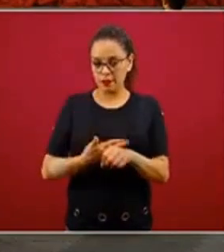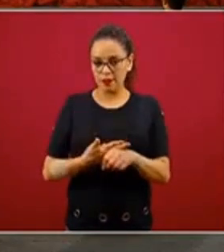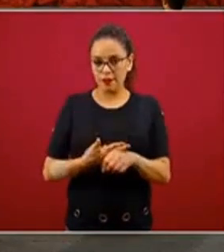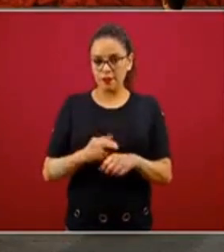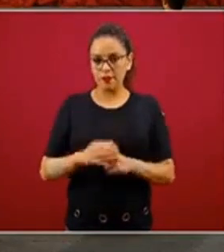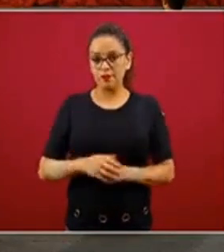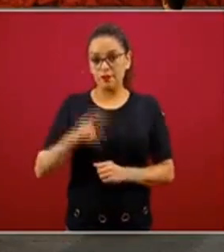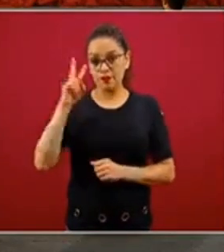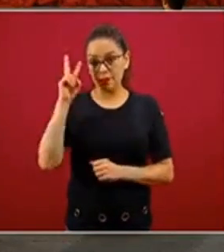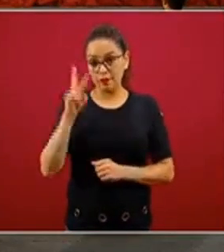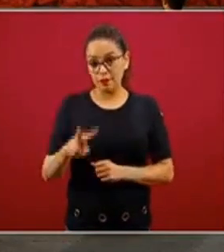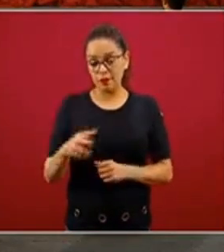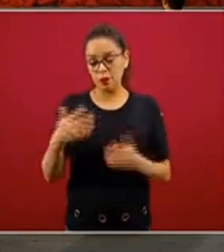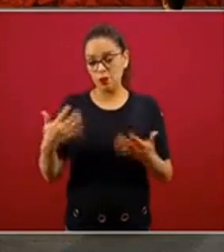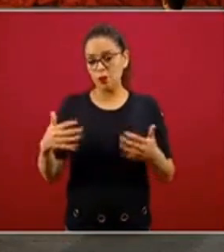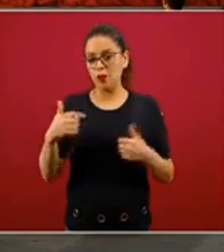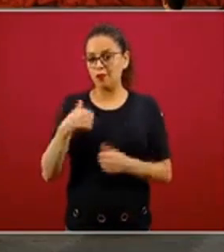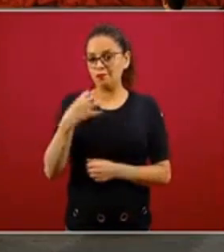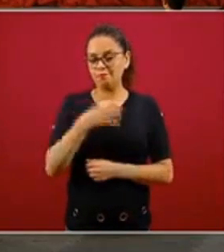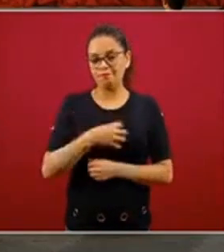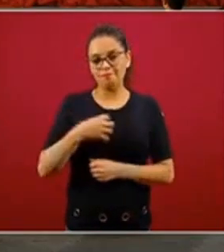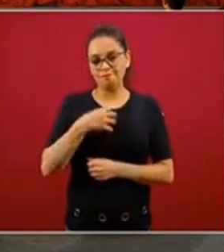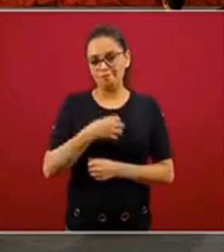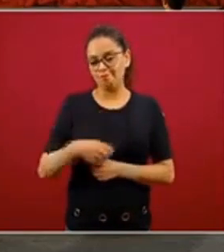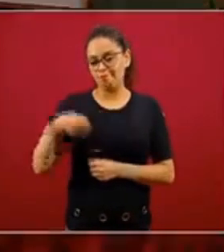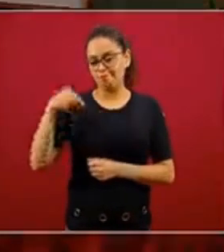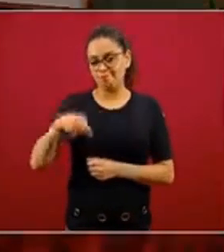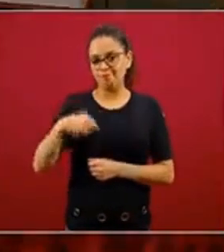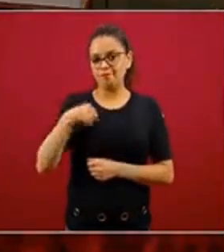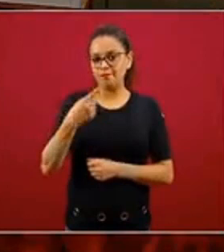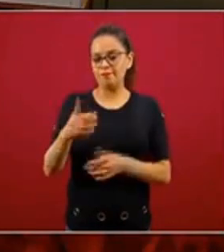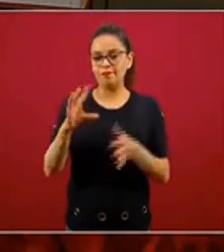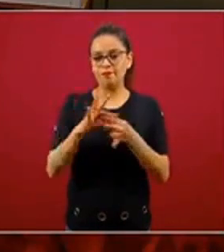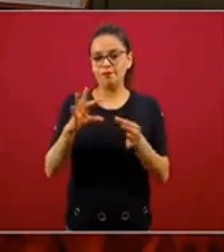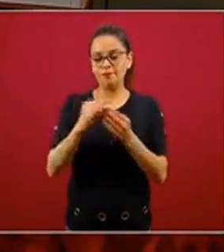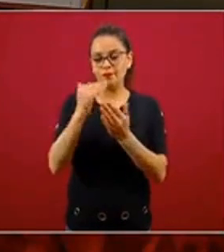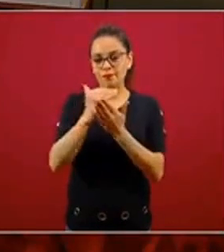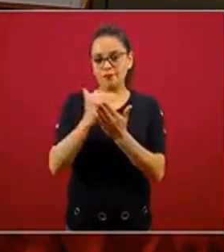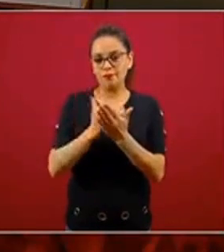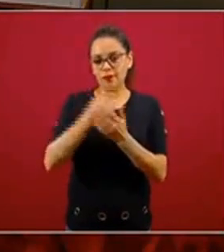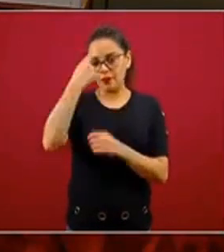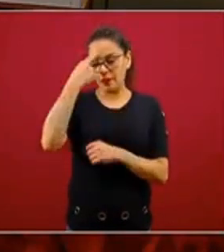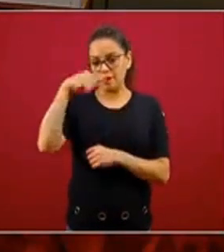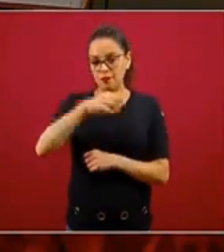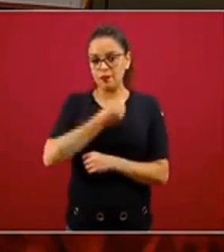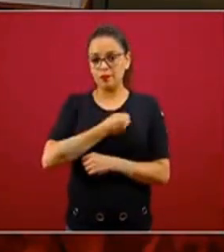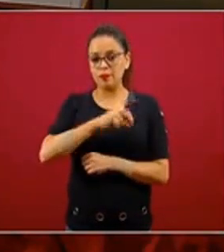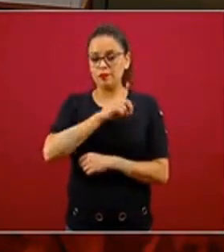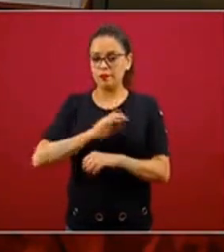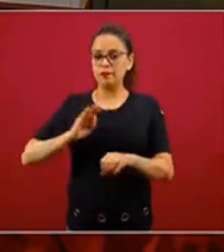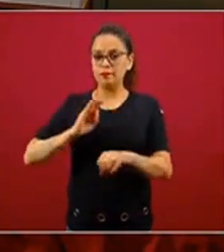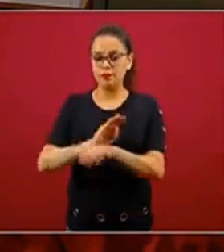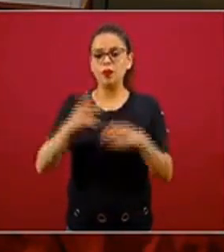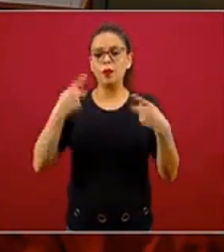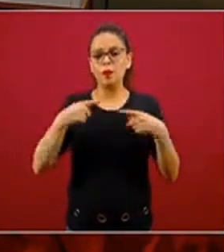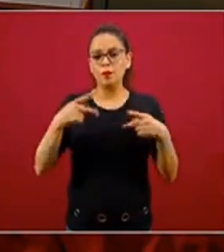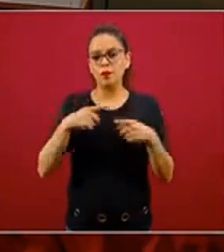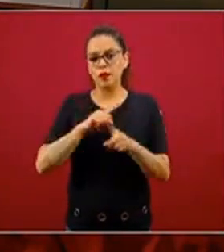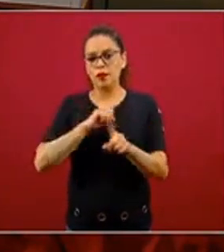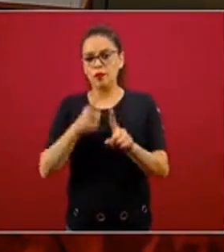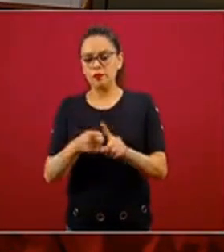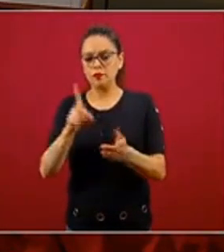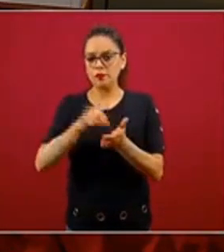un placer y un honor presentar esta guía para la protección de la salud de las personas con discapacidad en el contexto